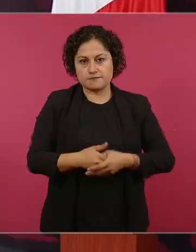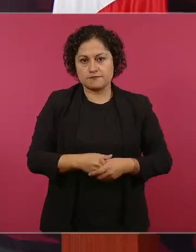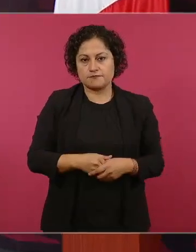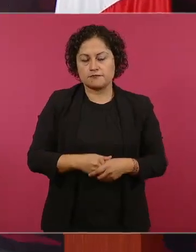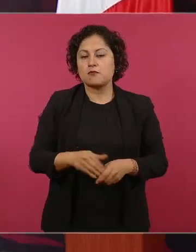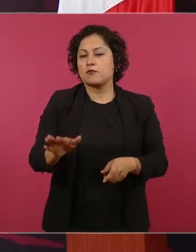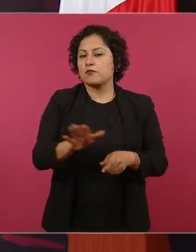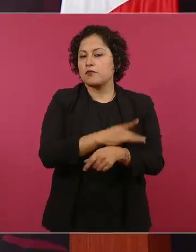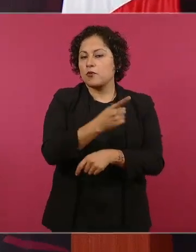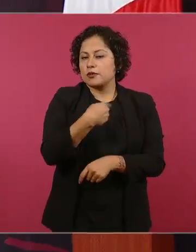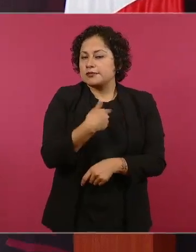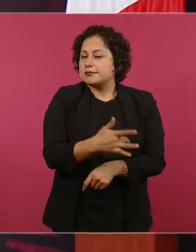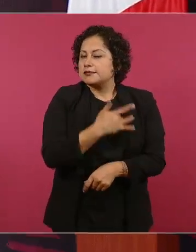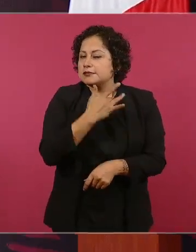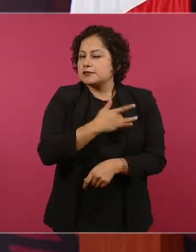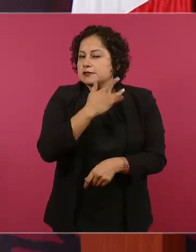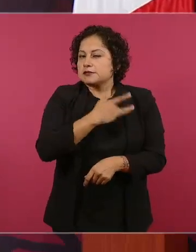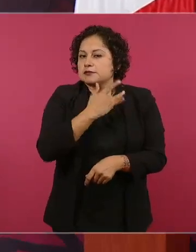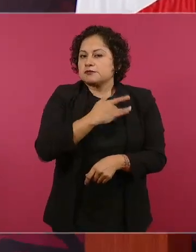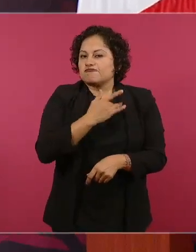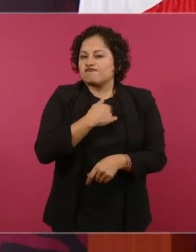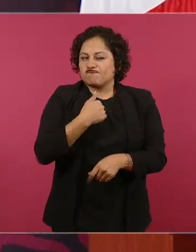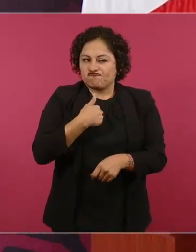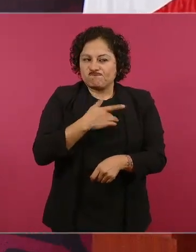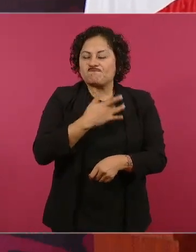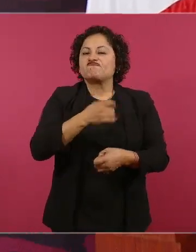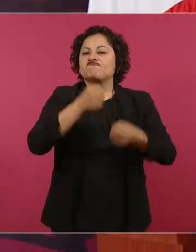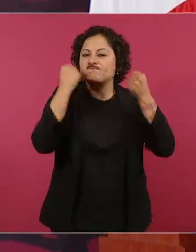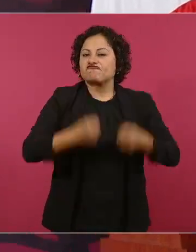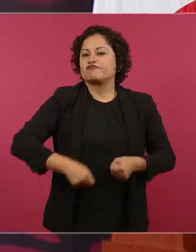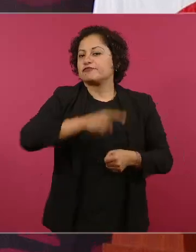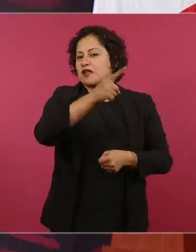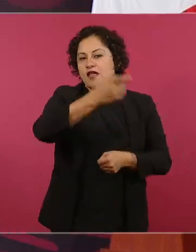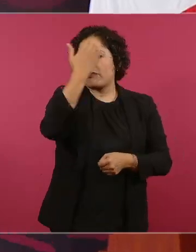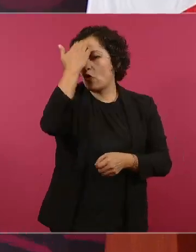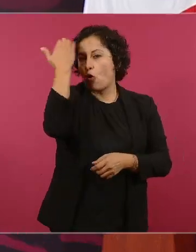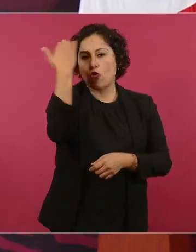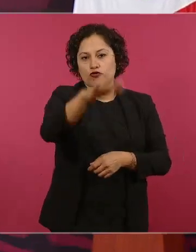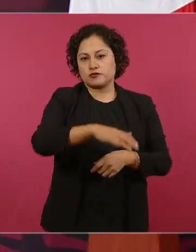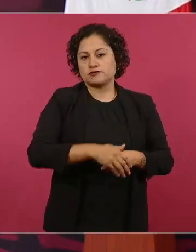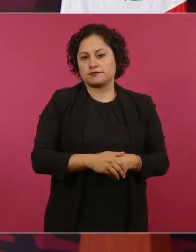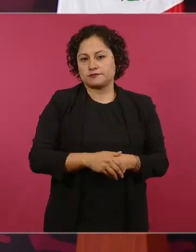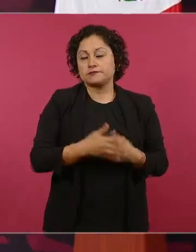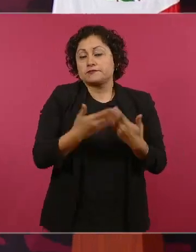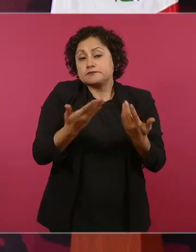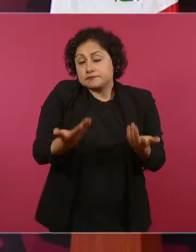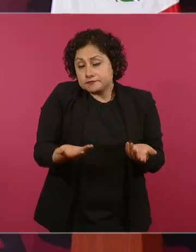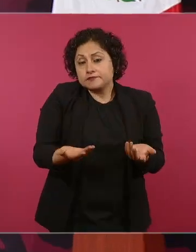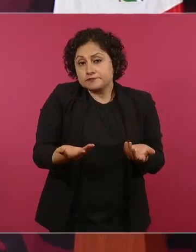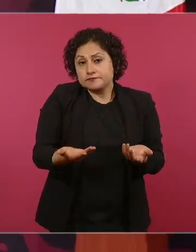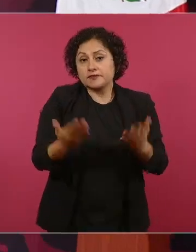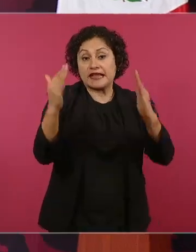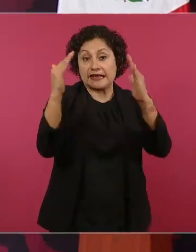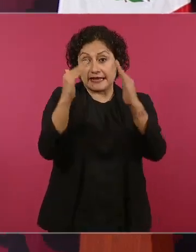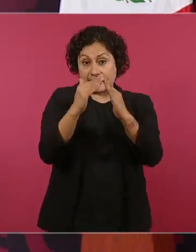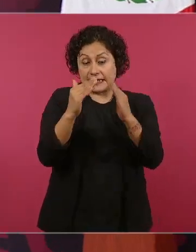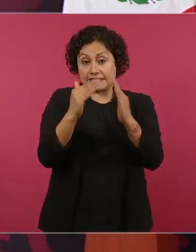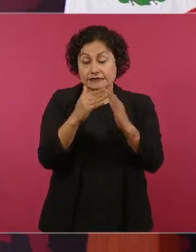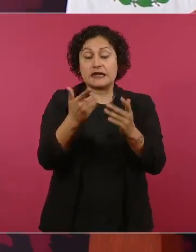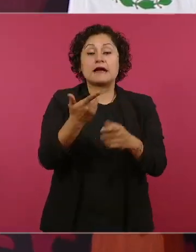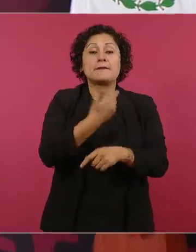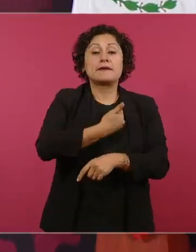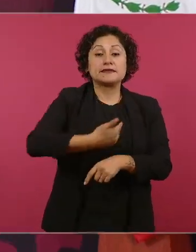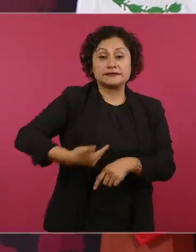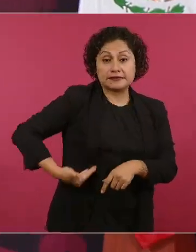porque estoy seguro que no lo conoce. Entonces lo revisaron en la Casa Blanca y el asesor